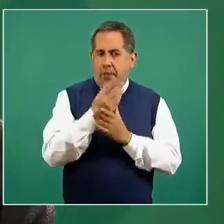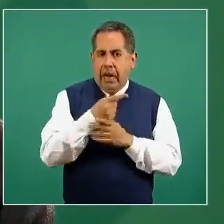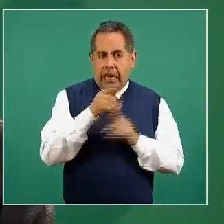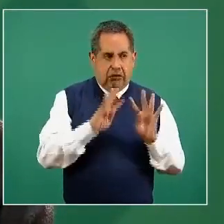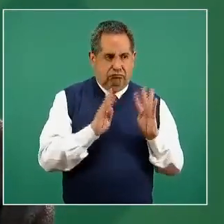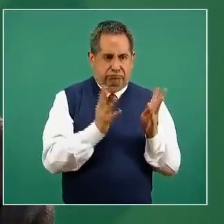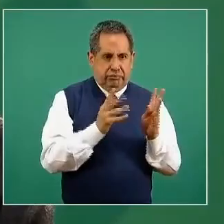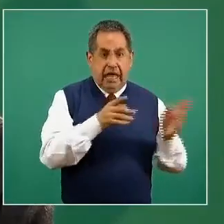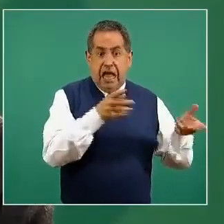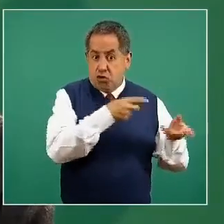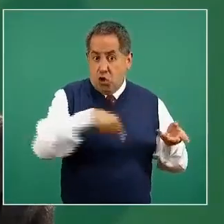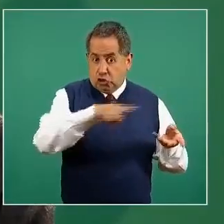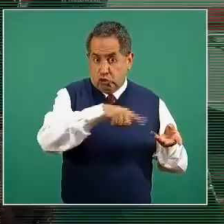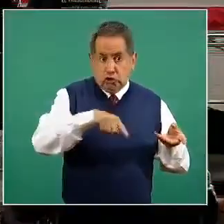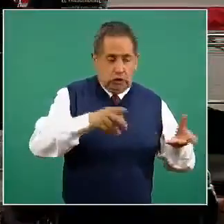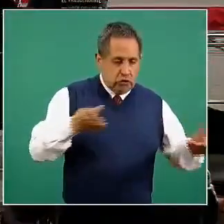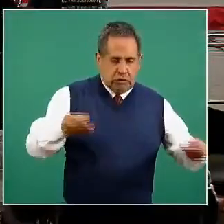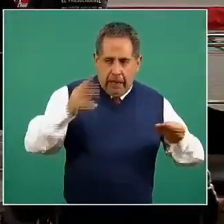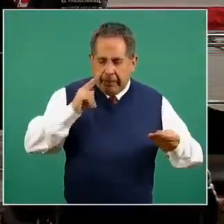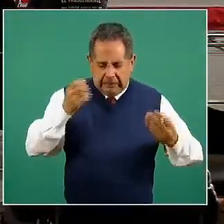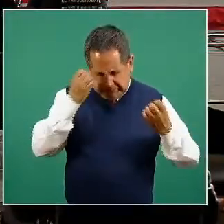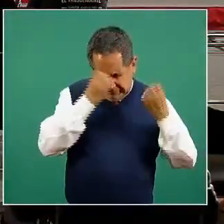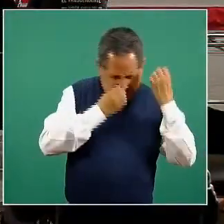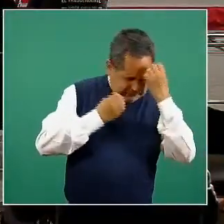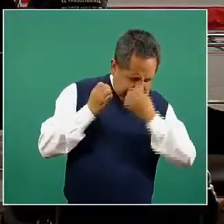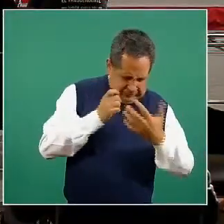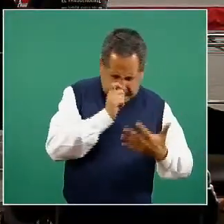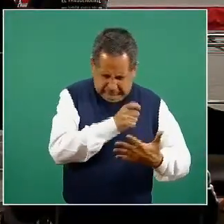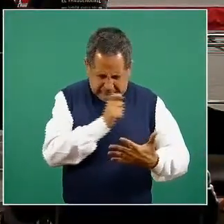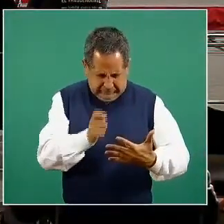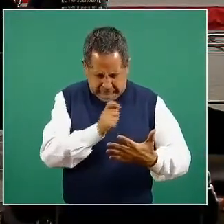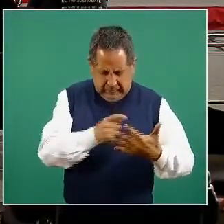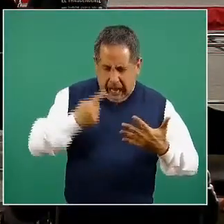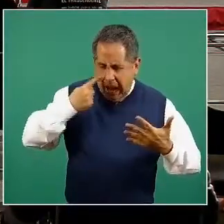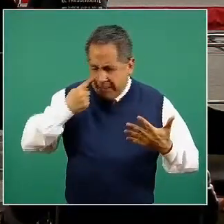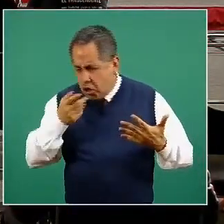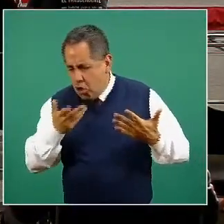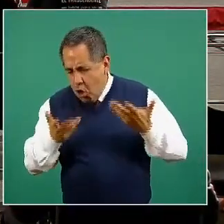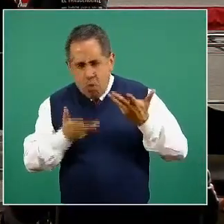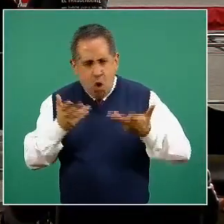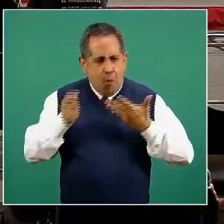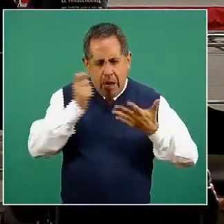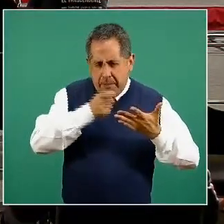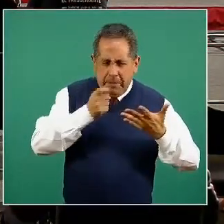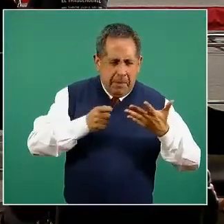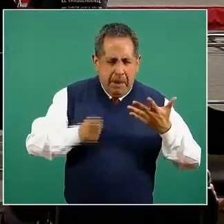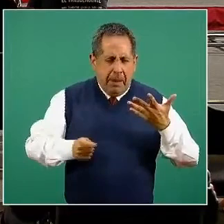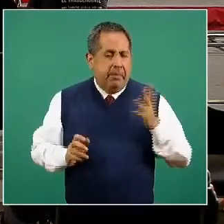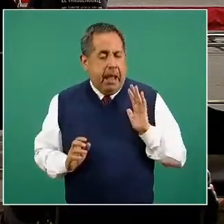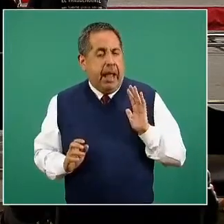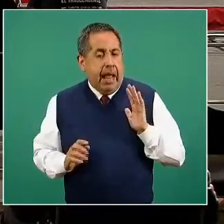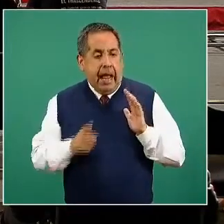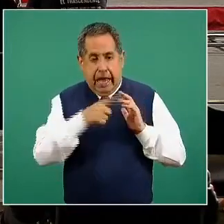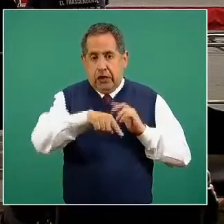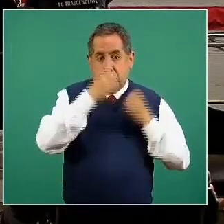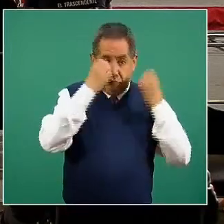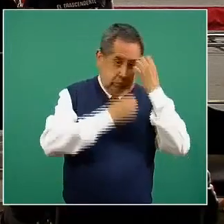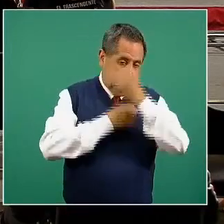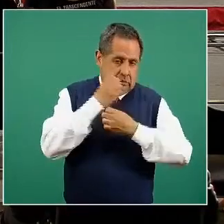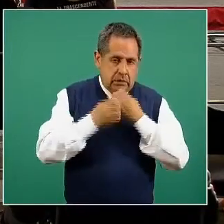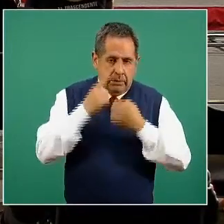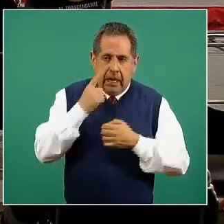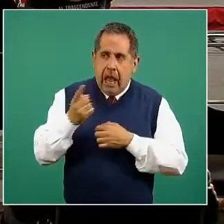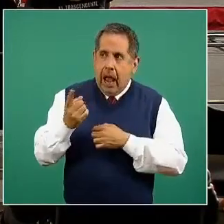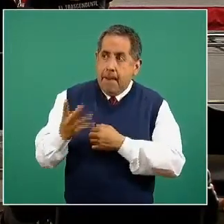estos expedientes y analiza también el contexto en el que se está presentando una solicitud, en este caso una solicitud